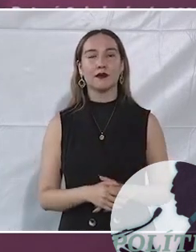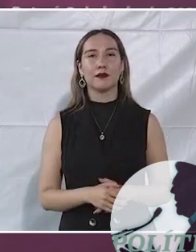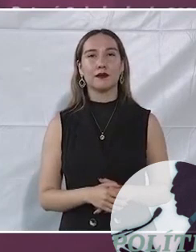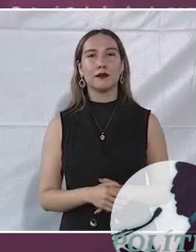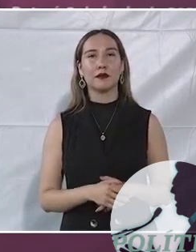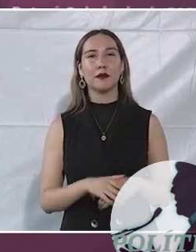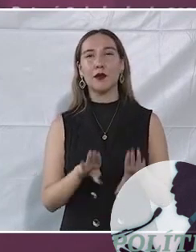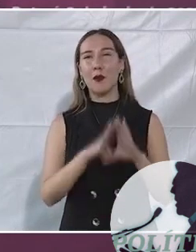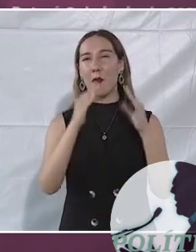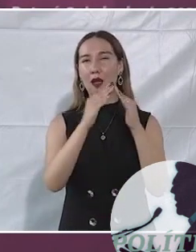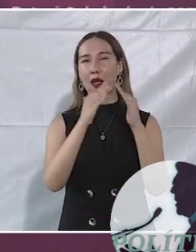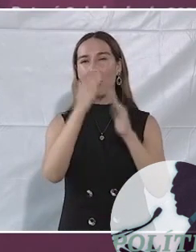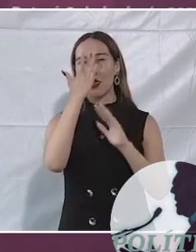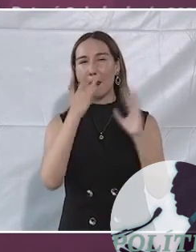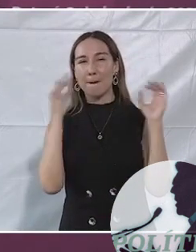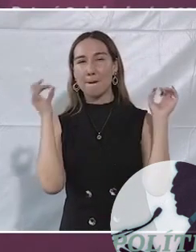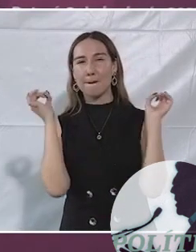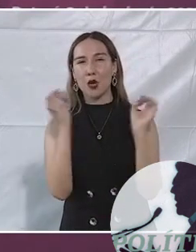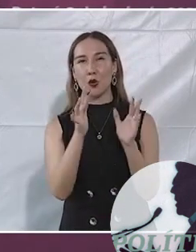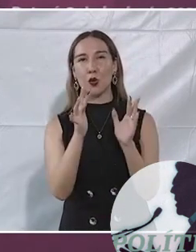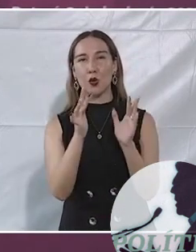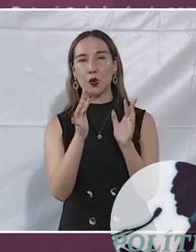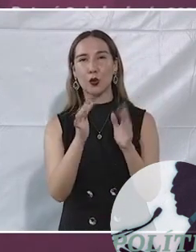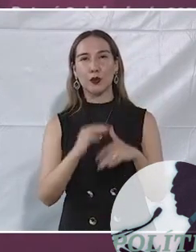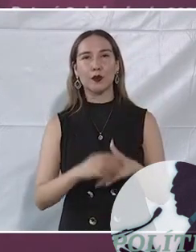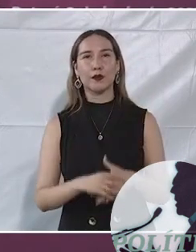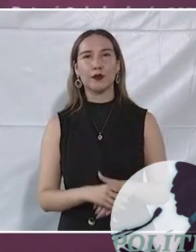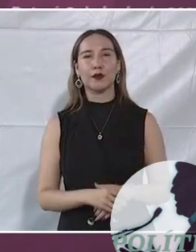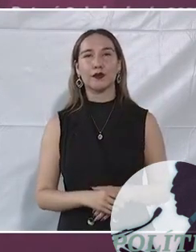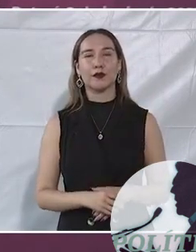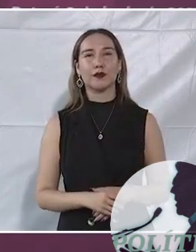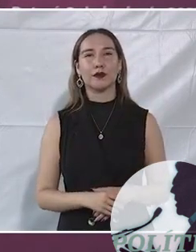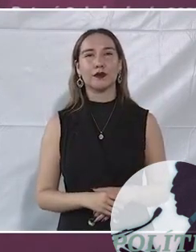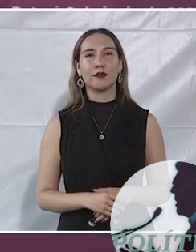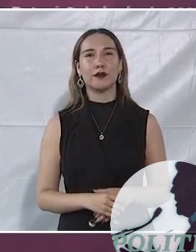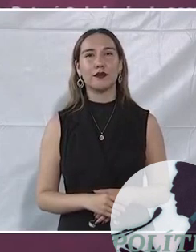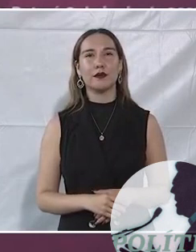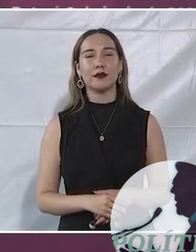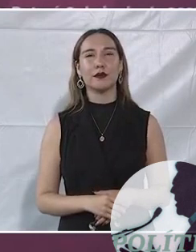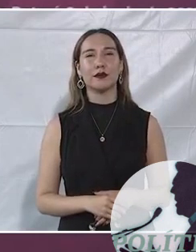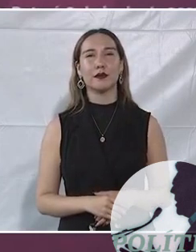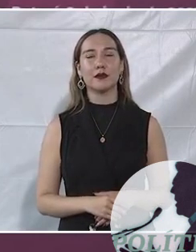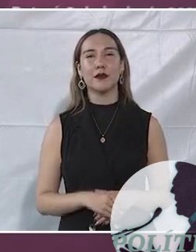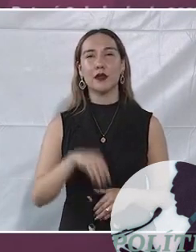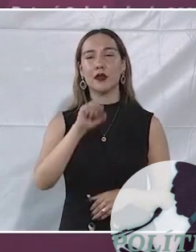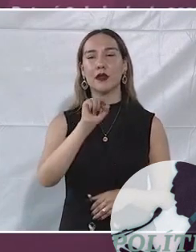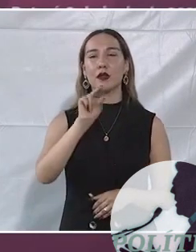Surrealista. ¿Qué cosa es el surrealismo? Pues es lo que